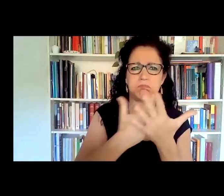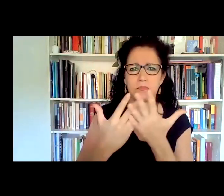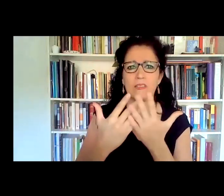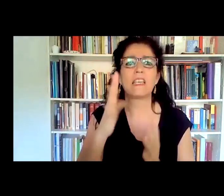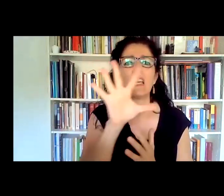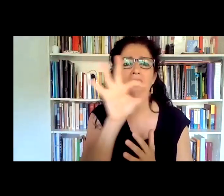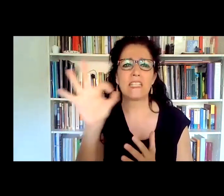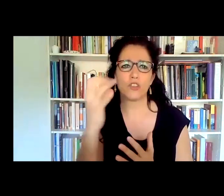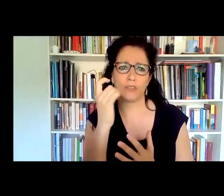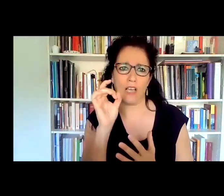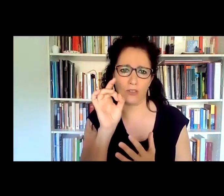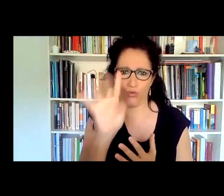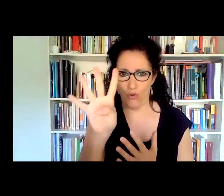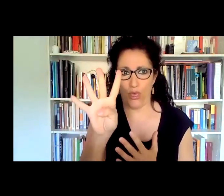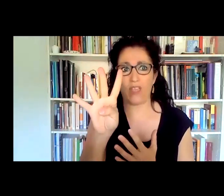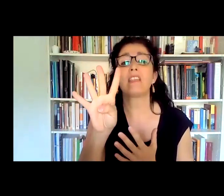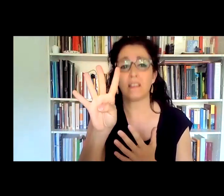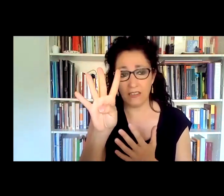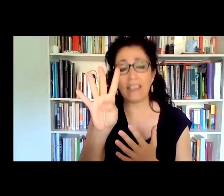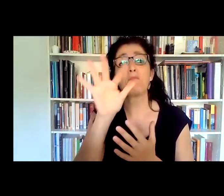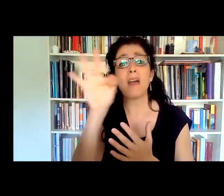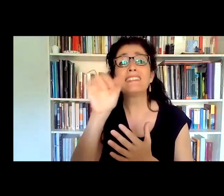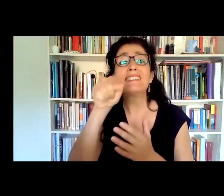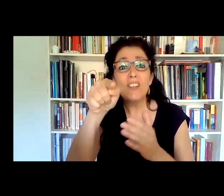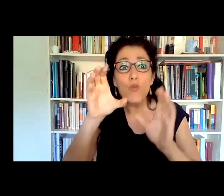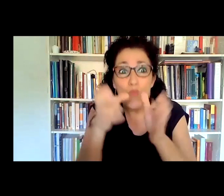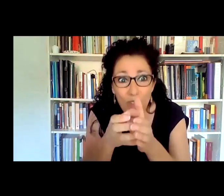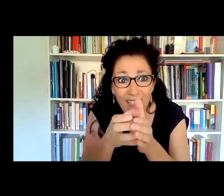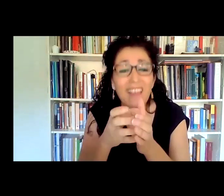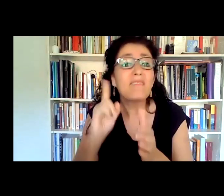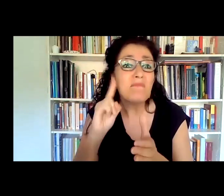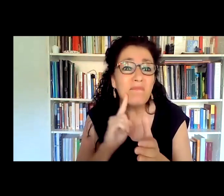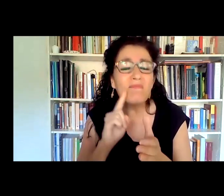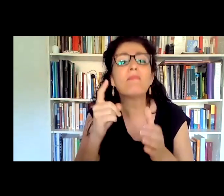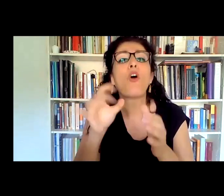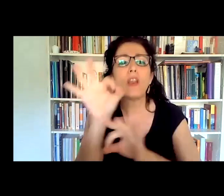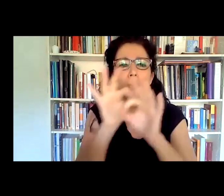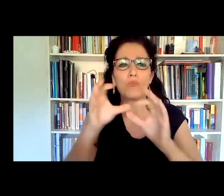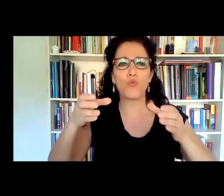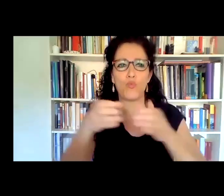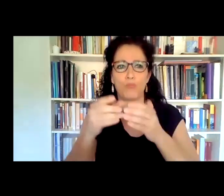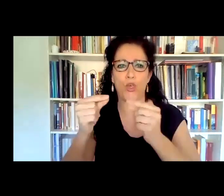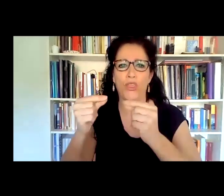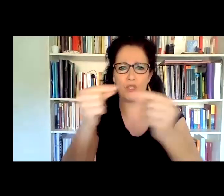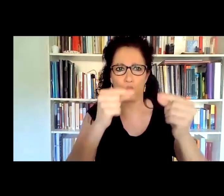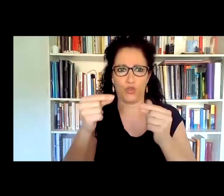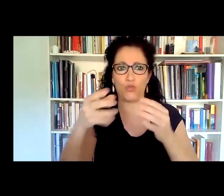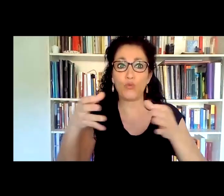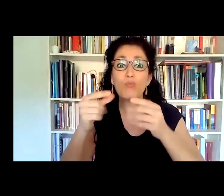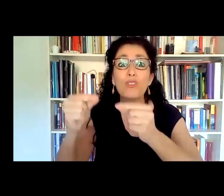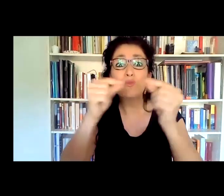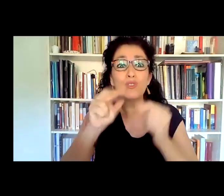de vitalidad lingüística, con un total de 140 preguntas, más un grupo de